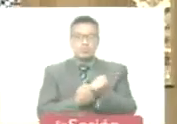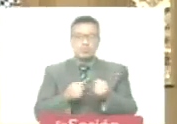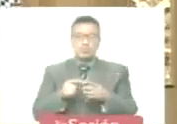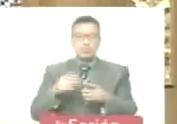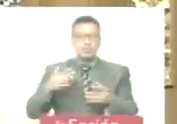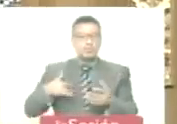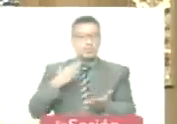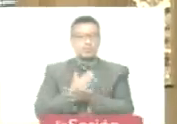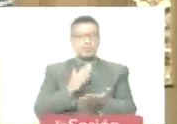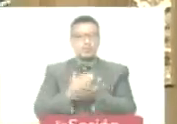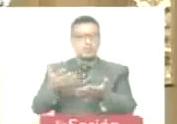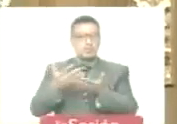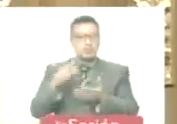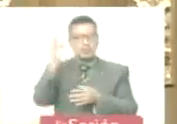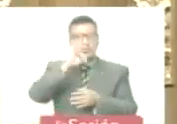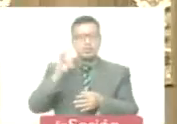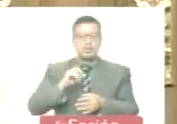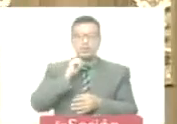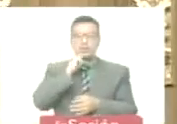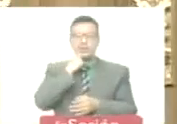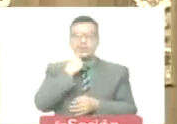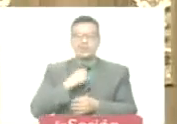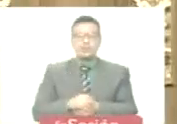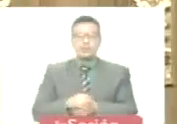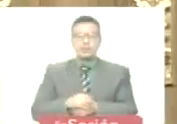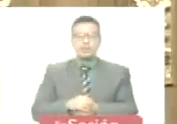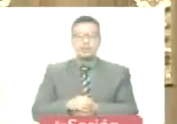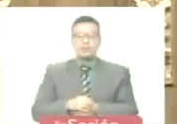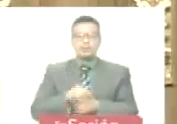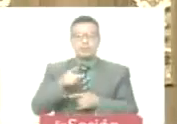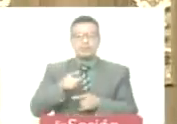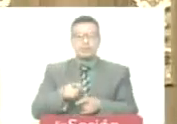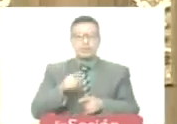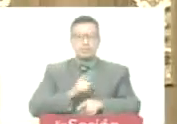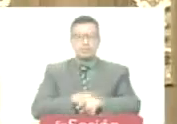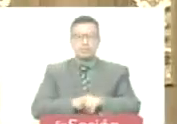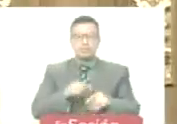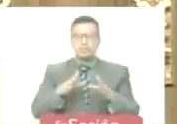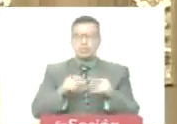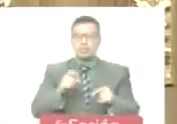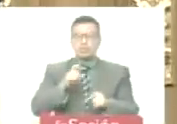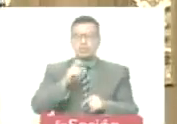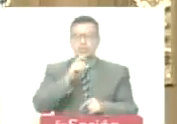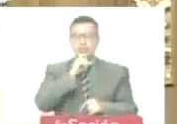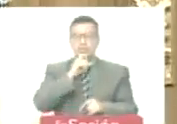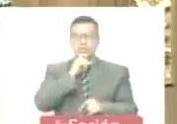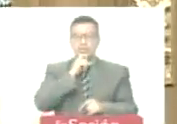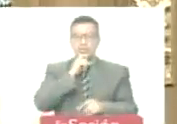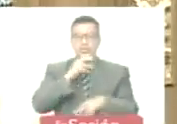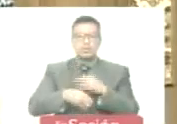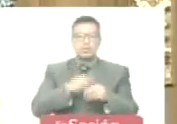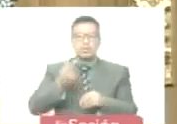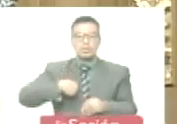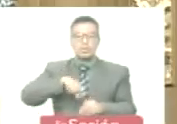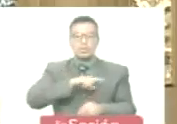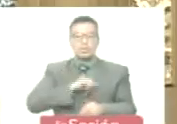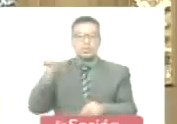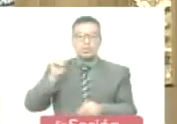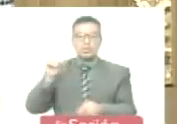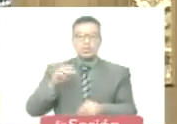siempre hemos recibido de la Federación de Rusia, sobre todo en los momentos más difíciles que ha atravesado nuestra